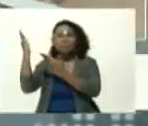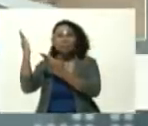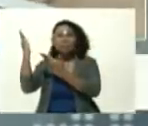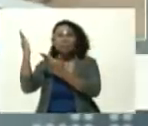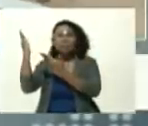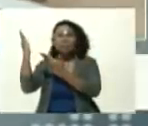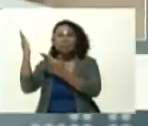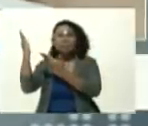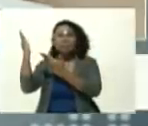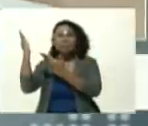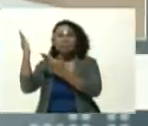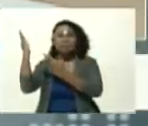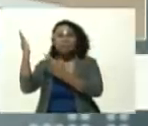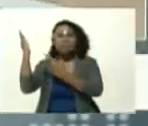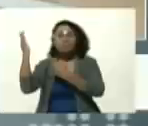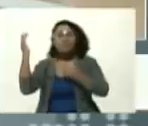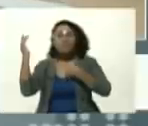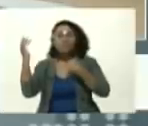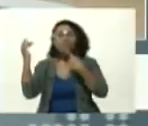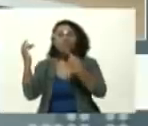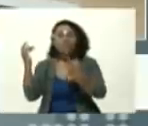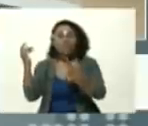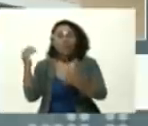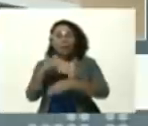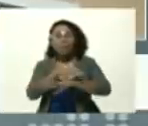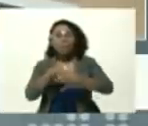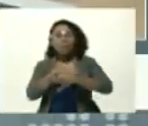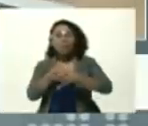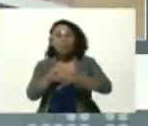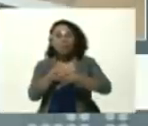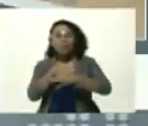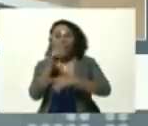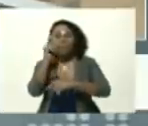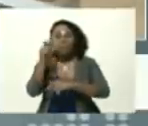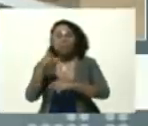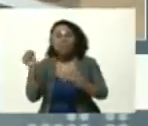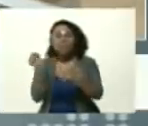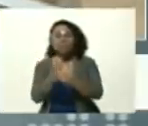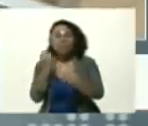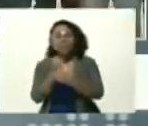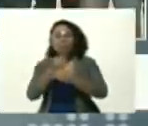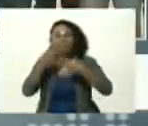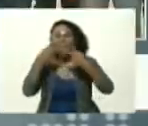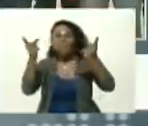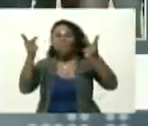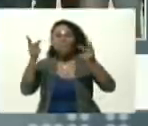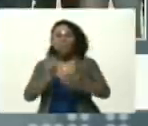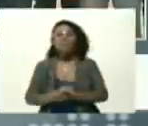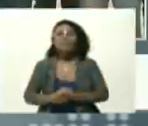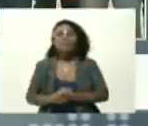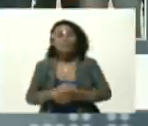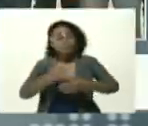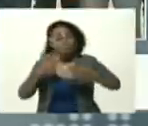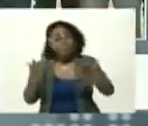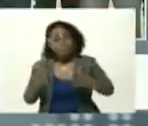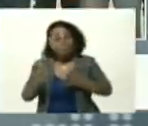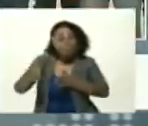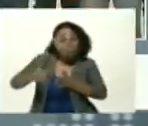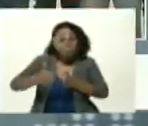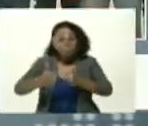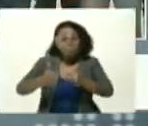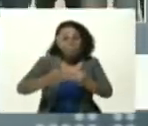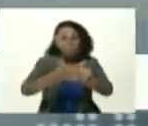Así le dije al ministro Paredes de Obras Públicas, que dirija